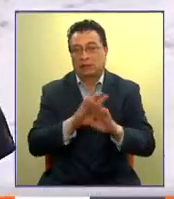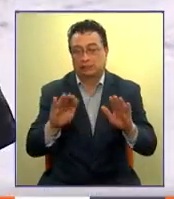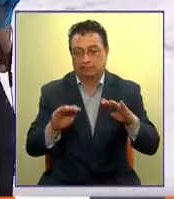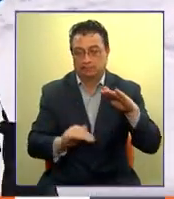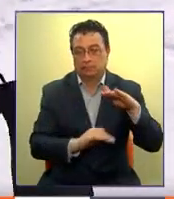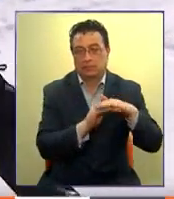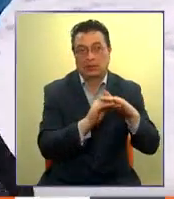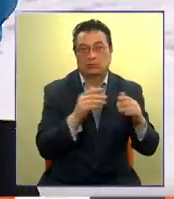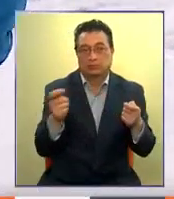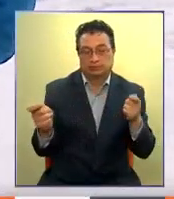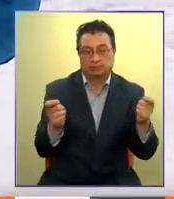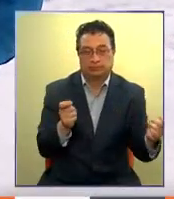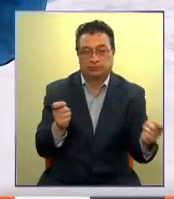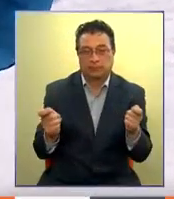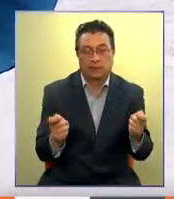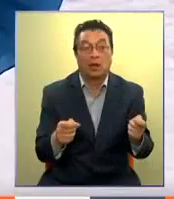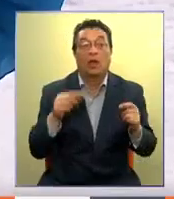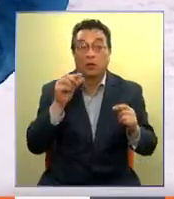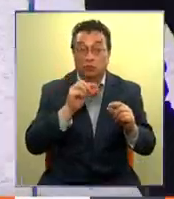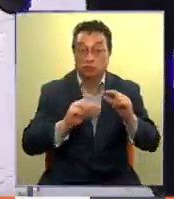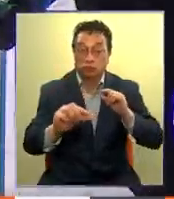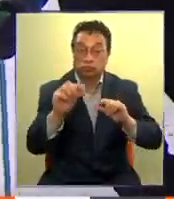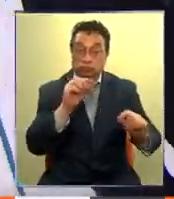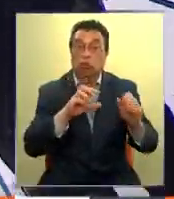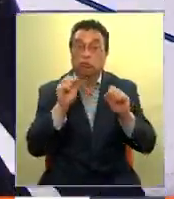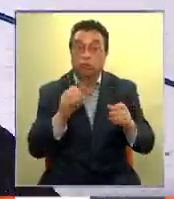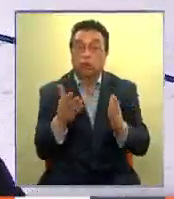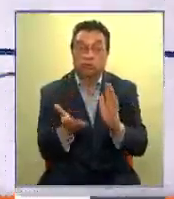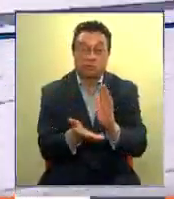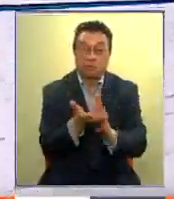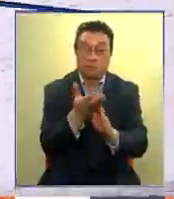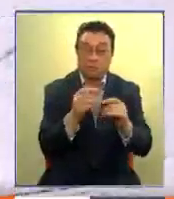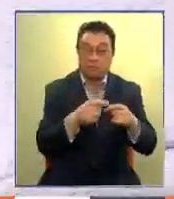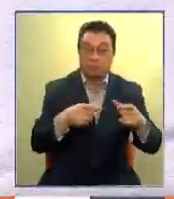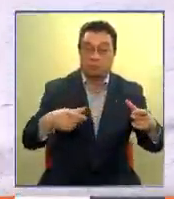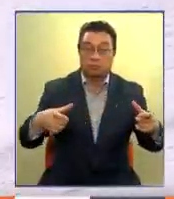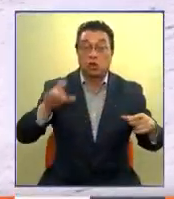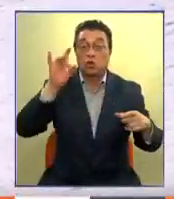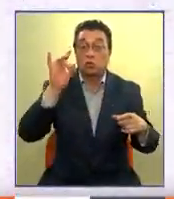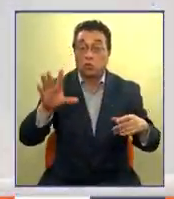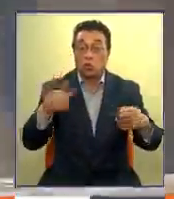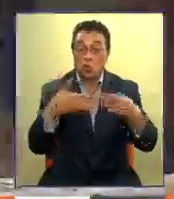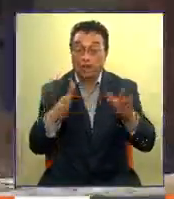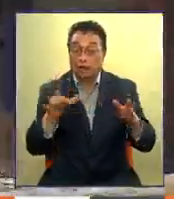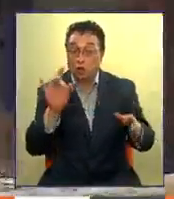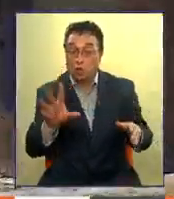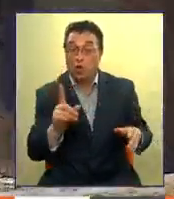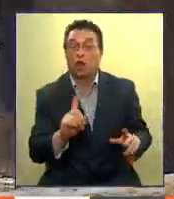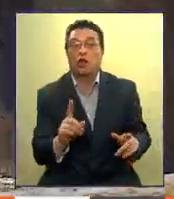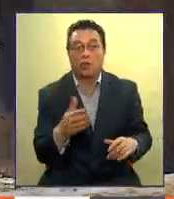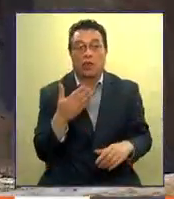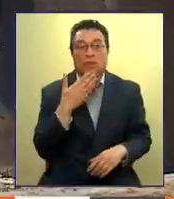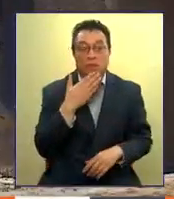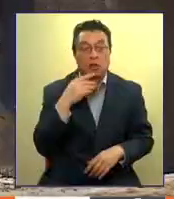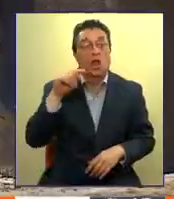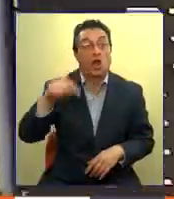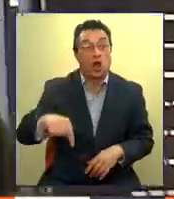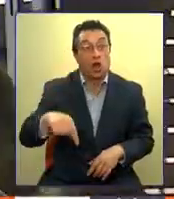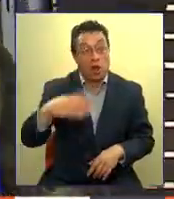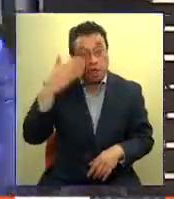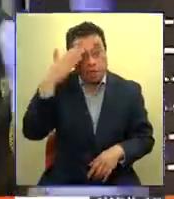manejando. Paulatinamente verán si es factible subirlo, pero no fue lo único que abrió en la montaña. Desde hoy día las medidas